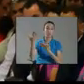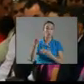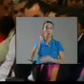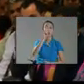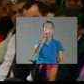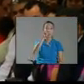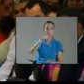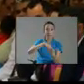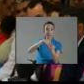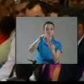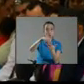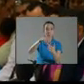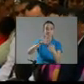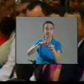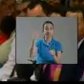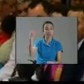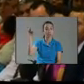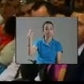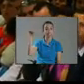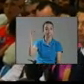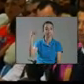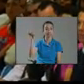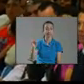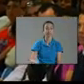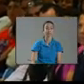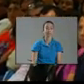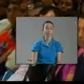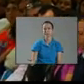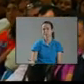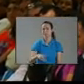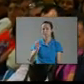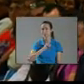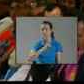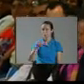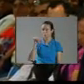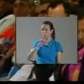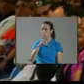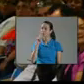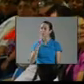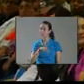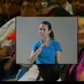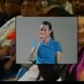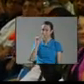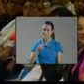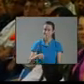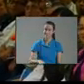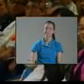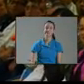He aquí, no me ha dado descendencia. Ya te la di.